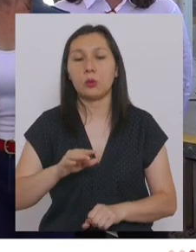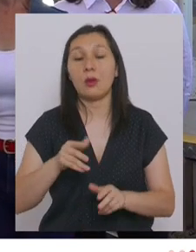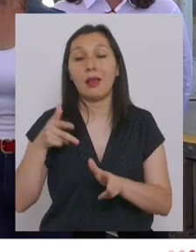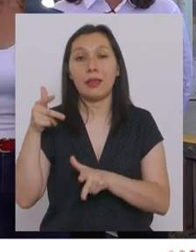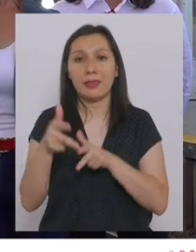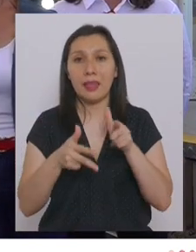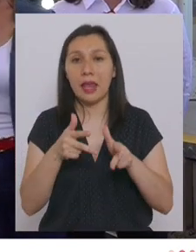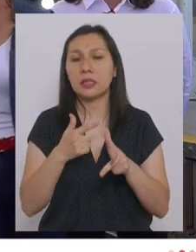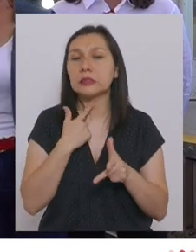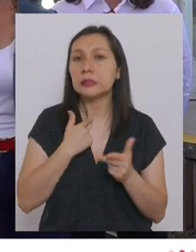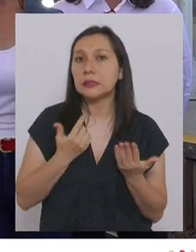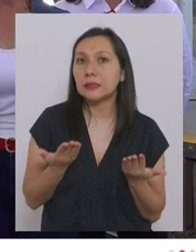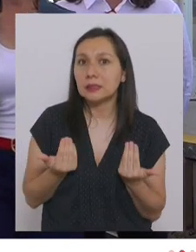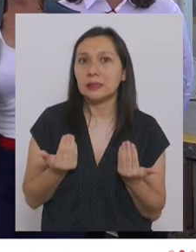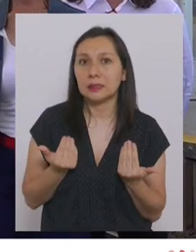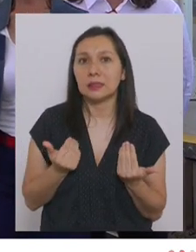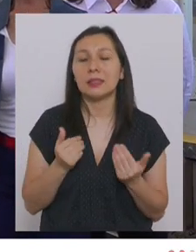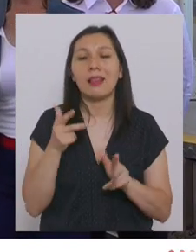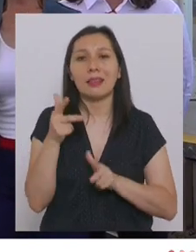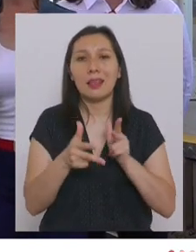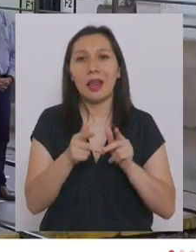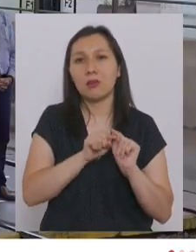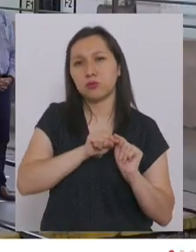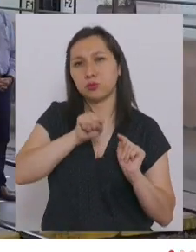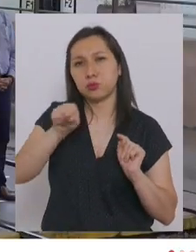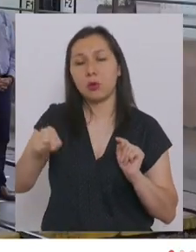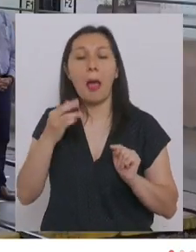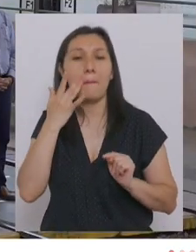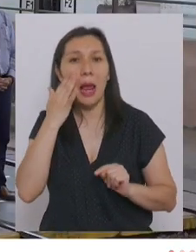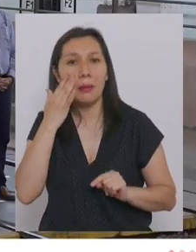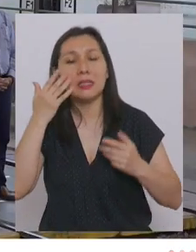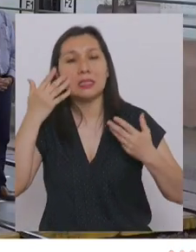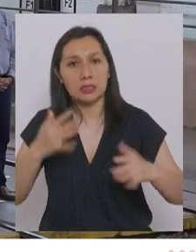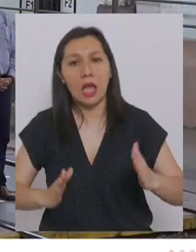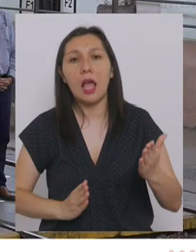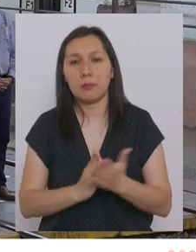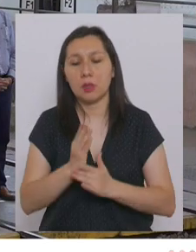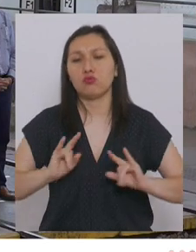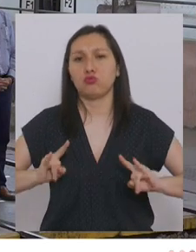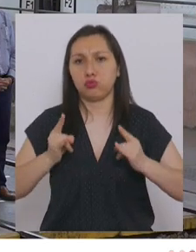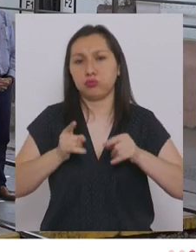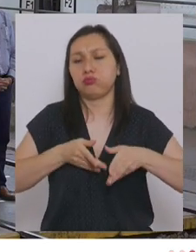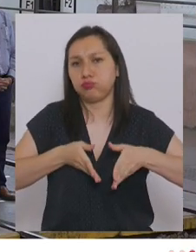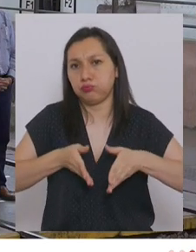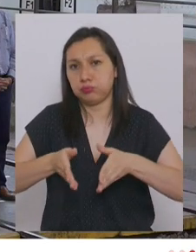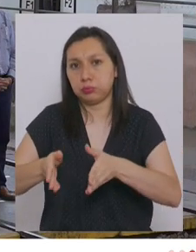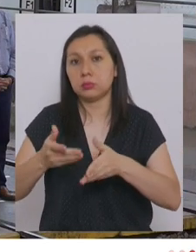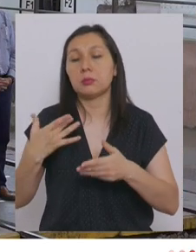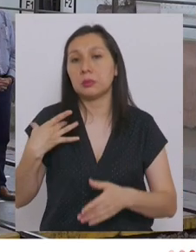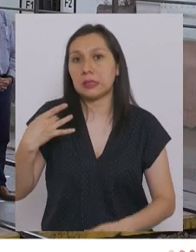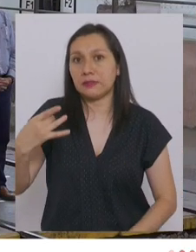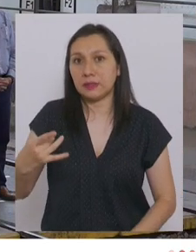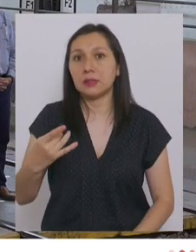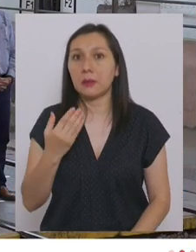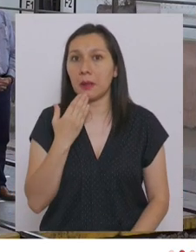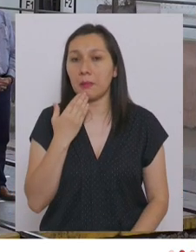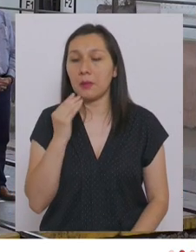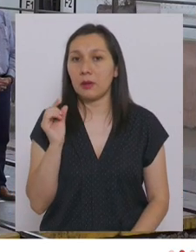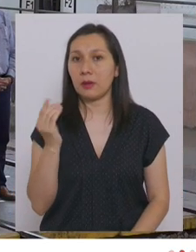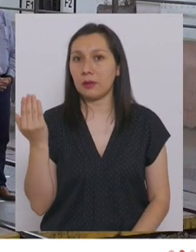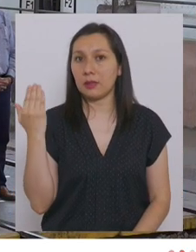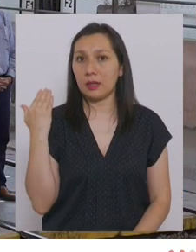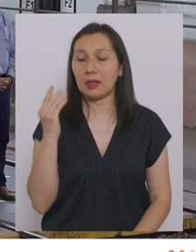que es muy anhelado, que es el tren a Melipilla. Ya se inició la construcción, de hecho me invitaba